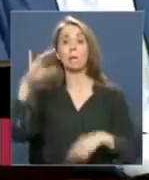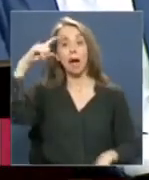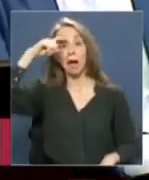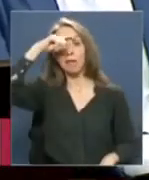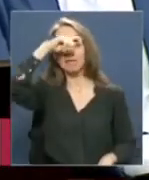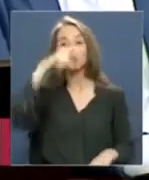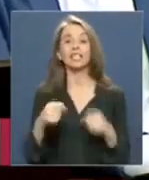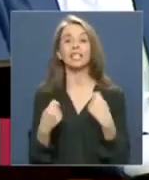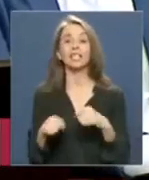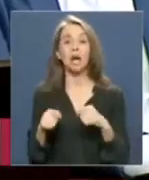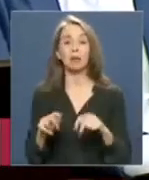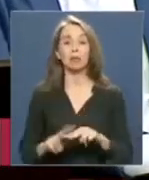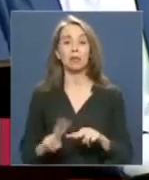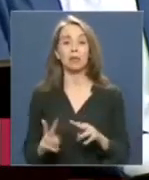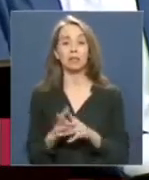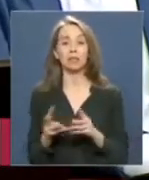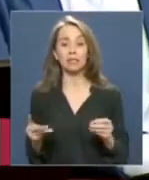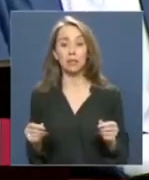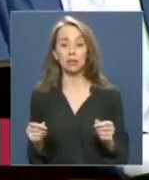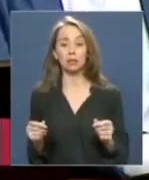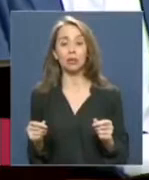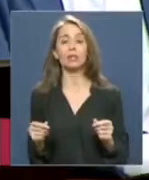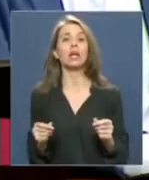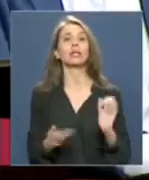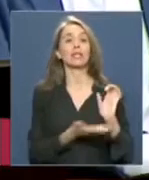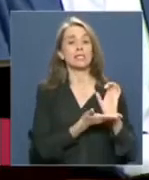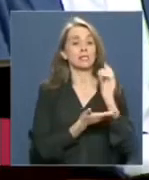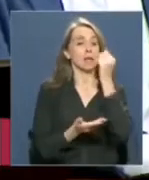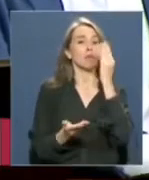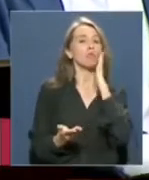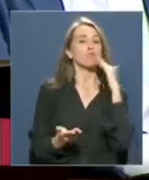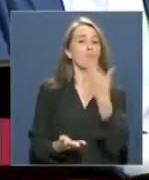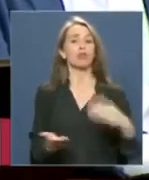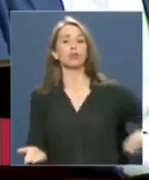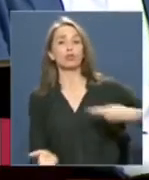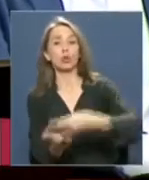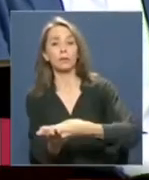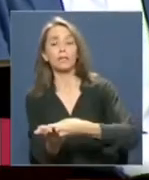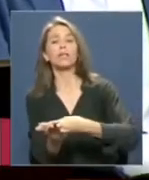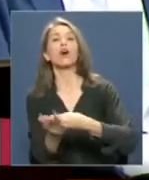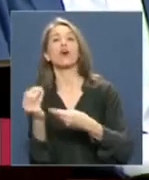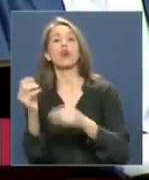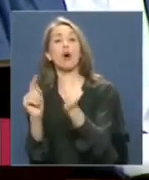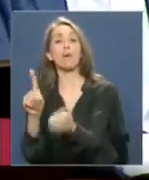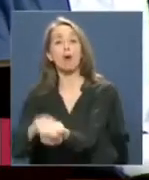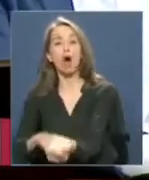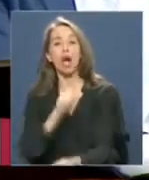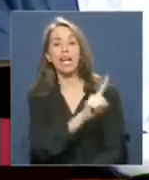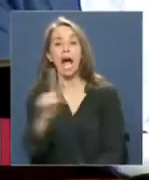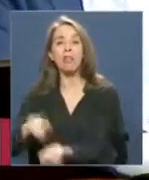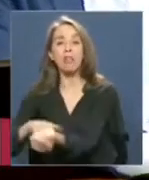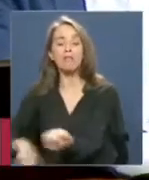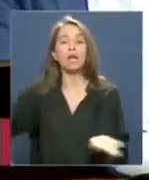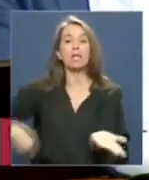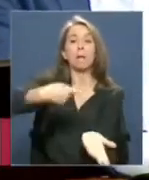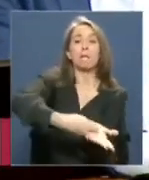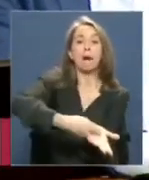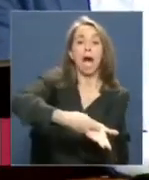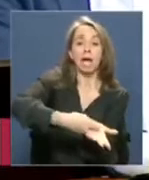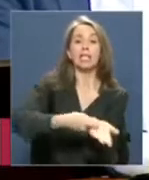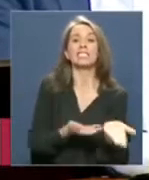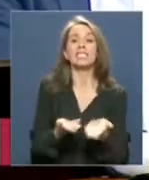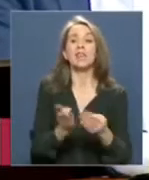tratar de resolver por la vía de un subsidio el pago de los servicios básicos familia a familia que poder buscar a un